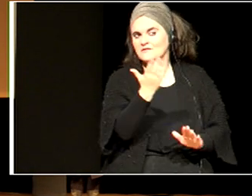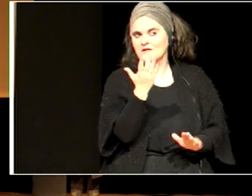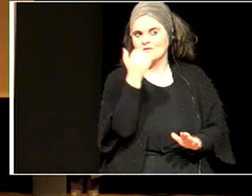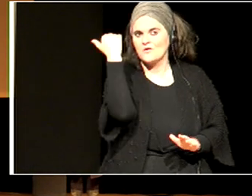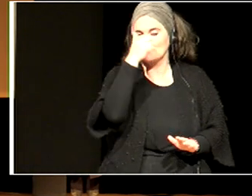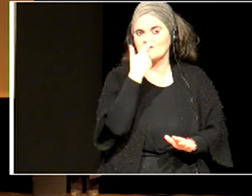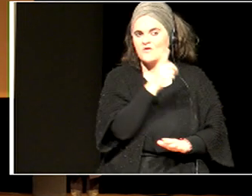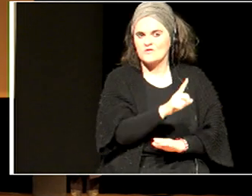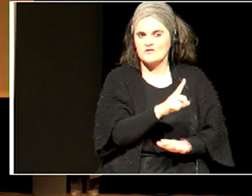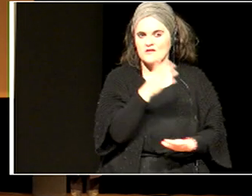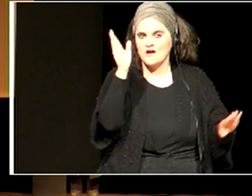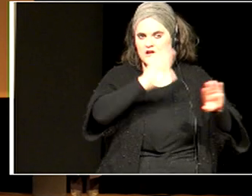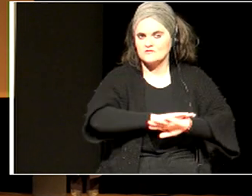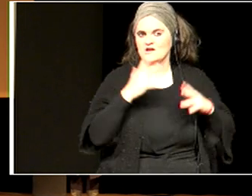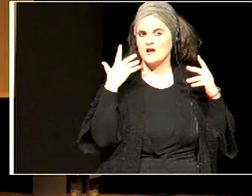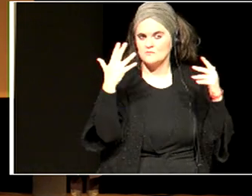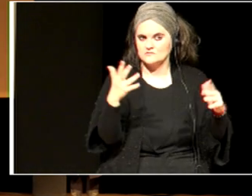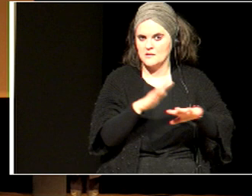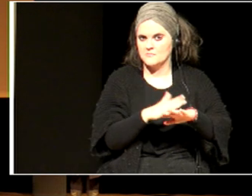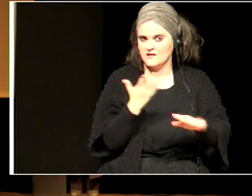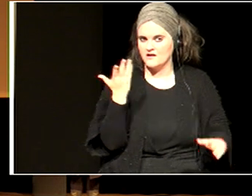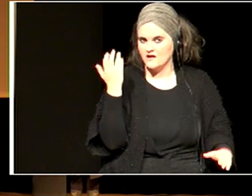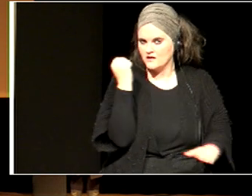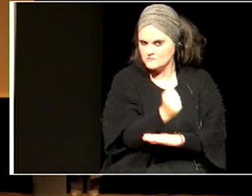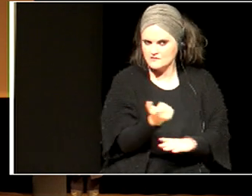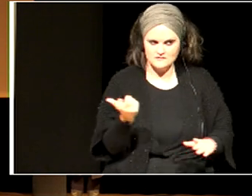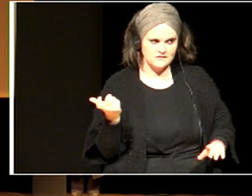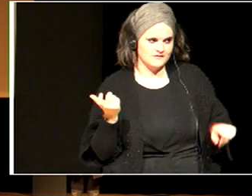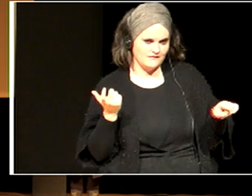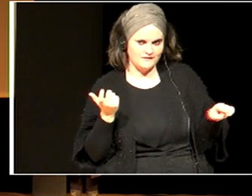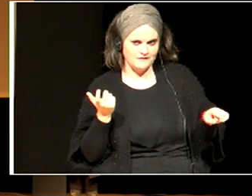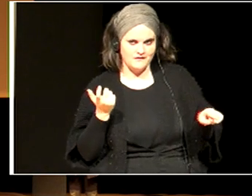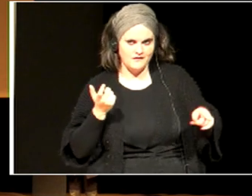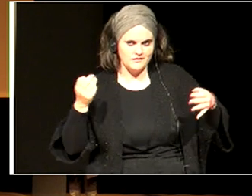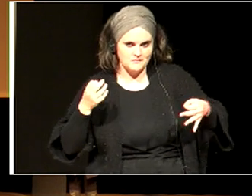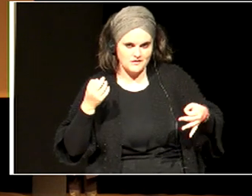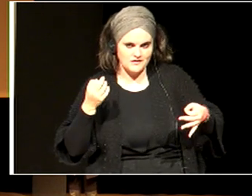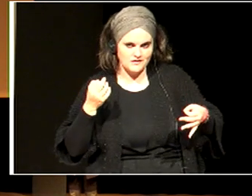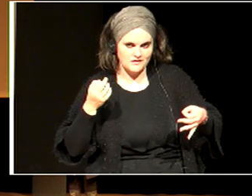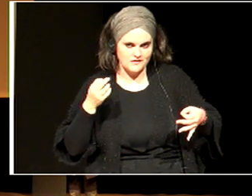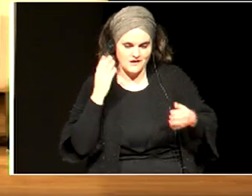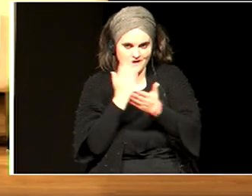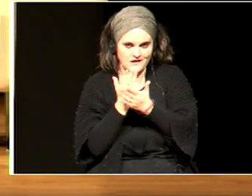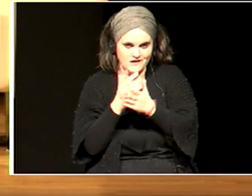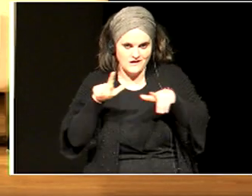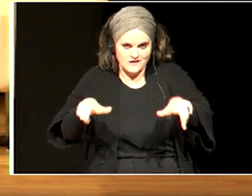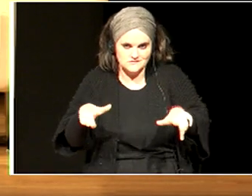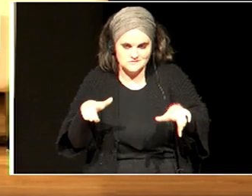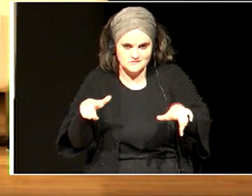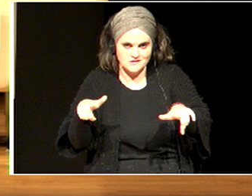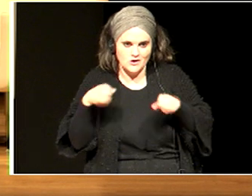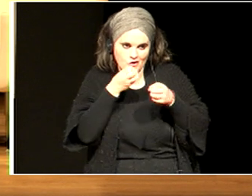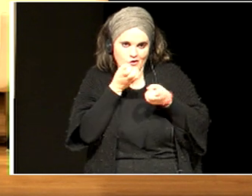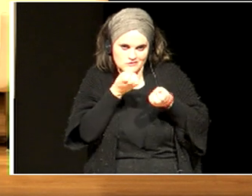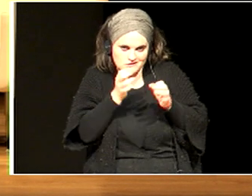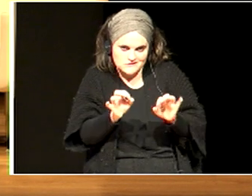por la noche al bosque para que la maté extra de verdad contáis eso en clase a mí me da algo de